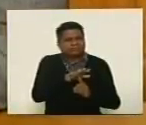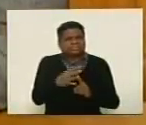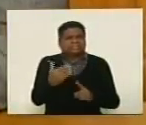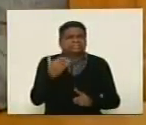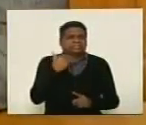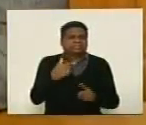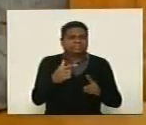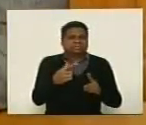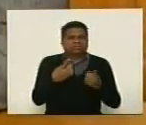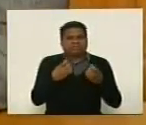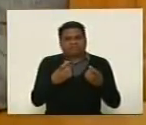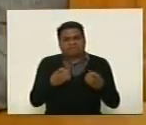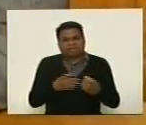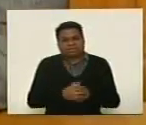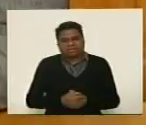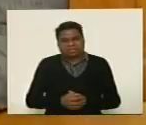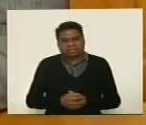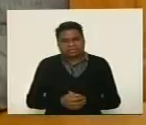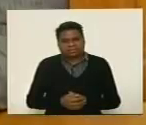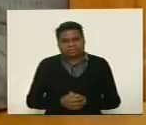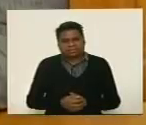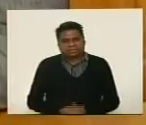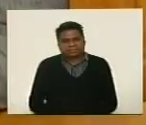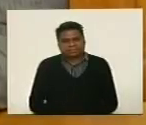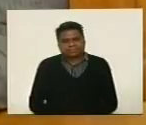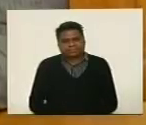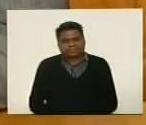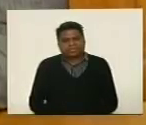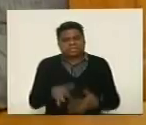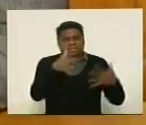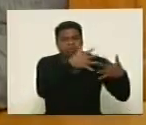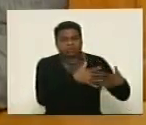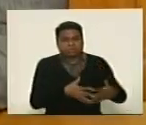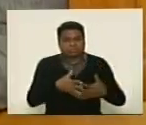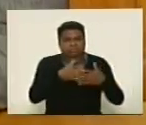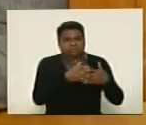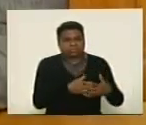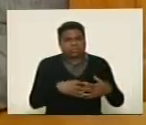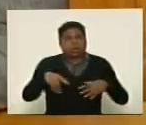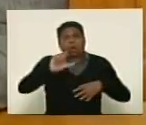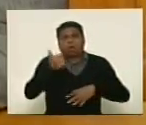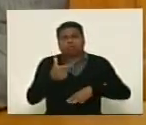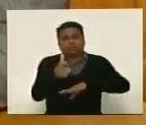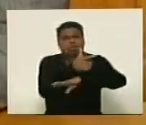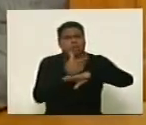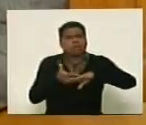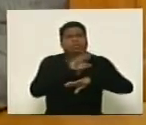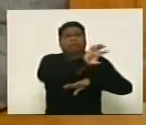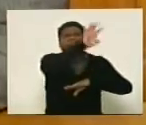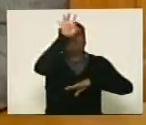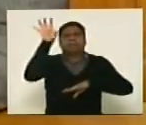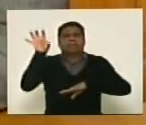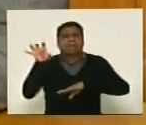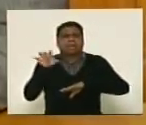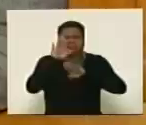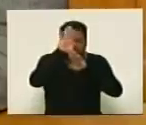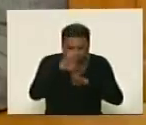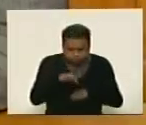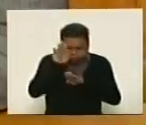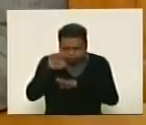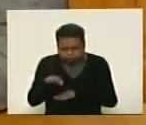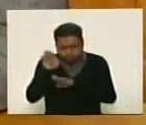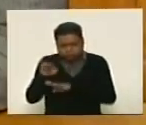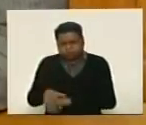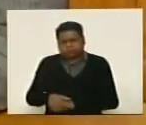inmoral encabezada por el gobierno de los Estados Unidos de América y gobiernos y payos que actúan bajo sus órdenes con